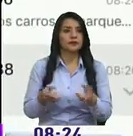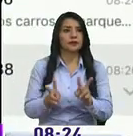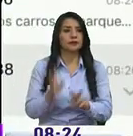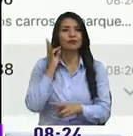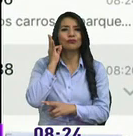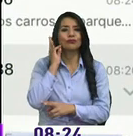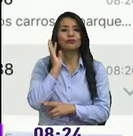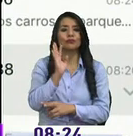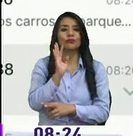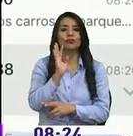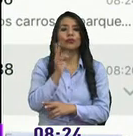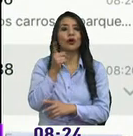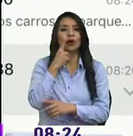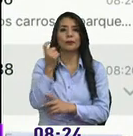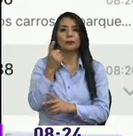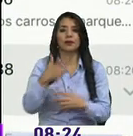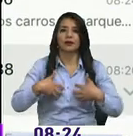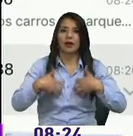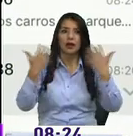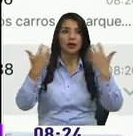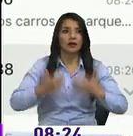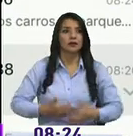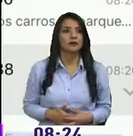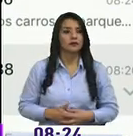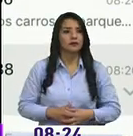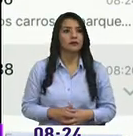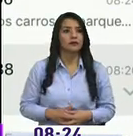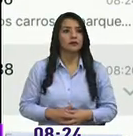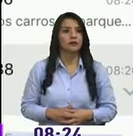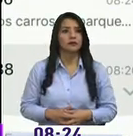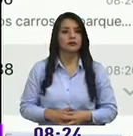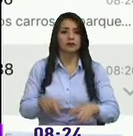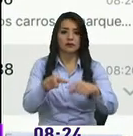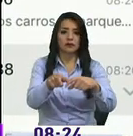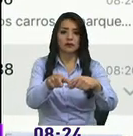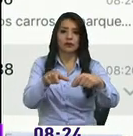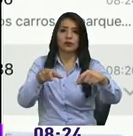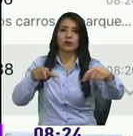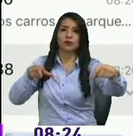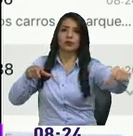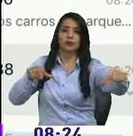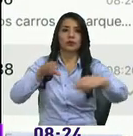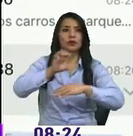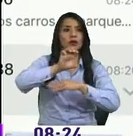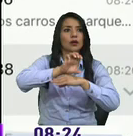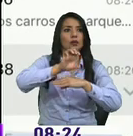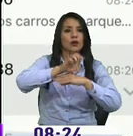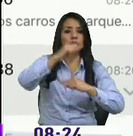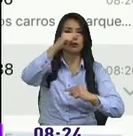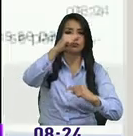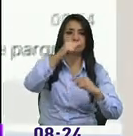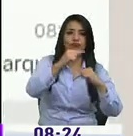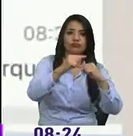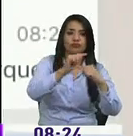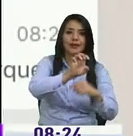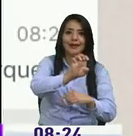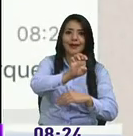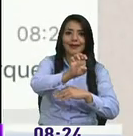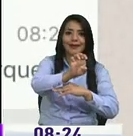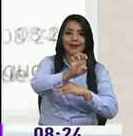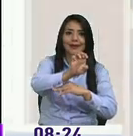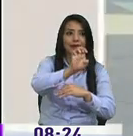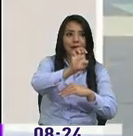que dicen, que no le parece que el rótulo se escriba Ecuador con minúscula, ahí estamos viendo, Ecuador ama la